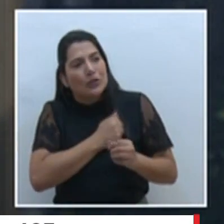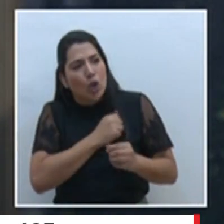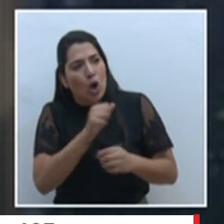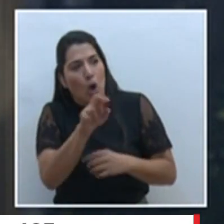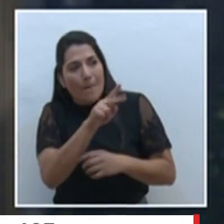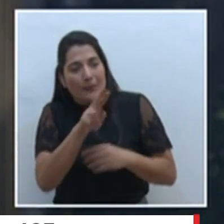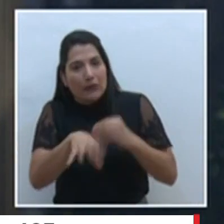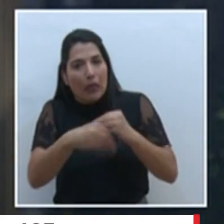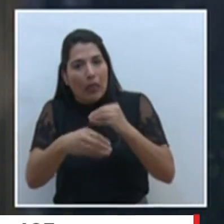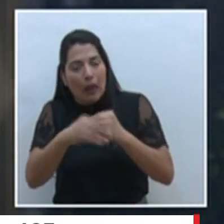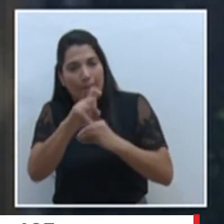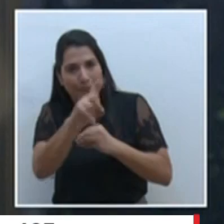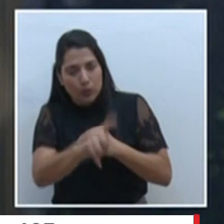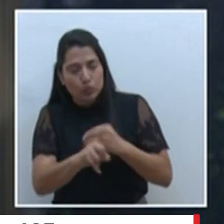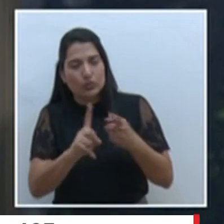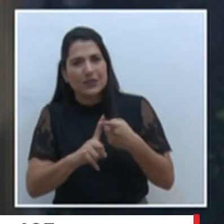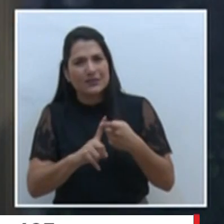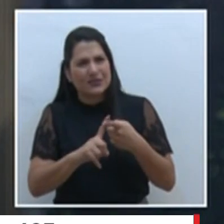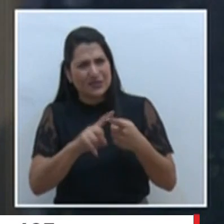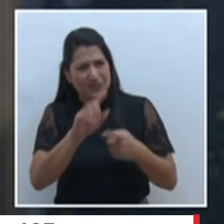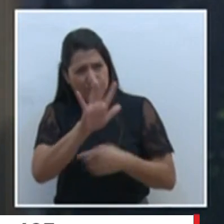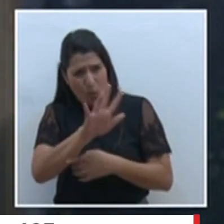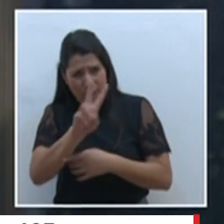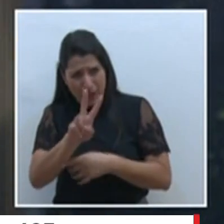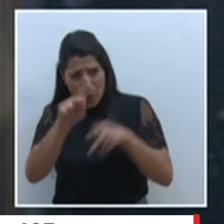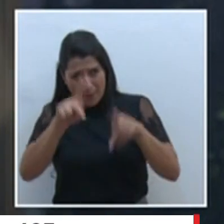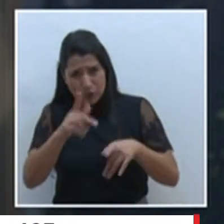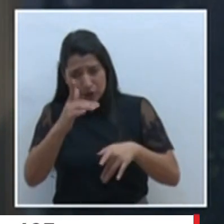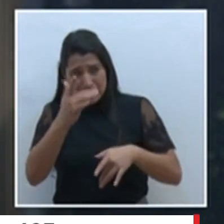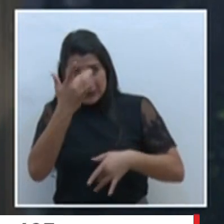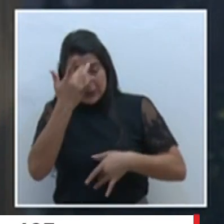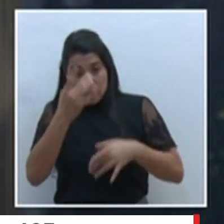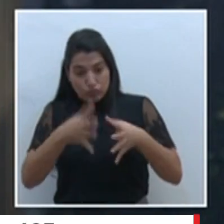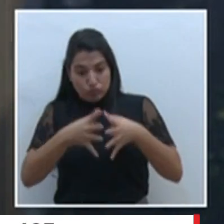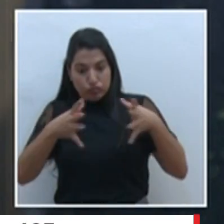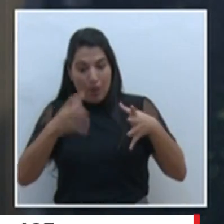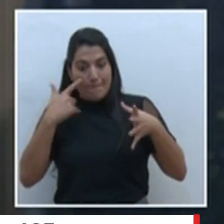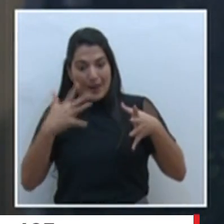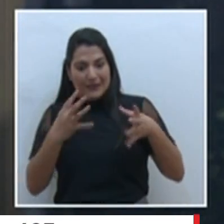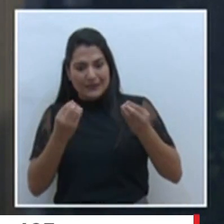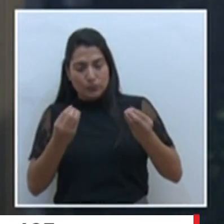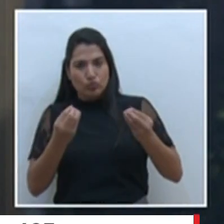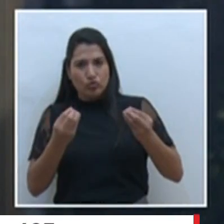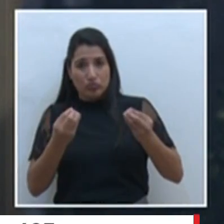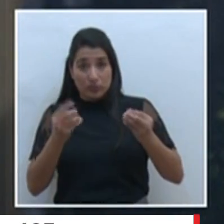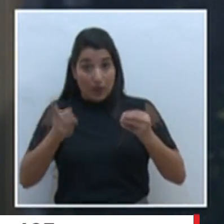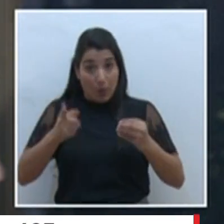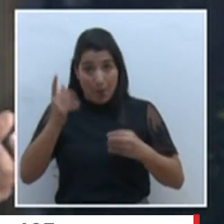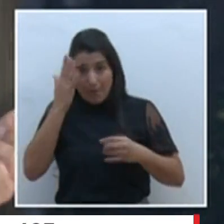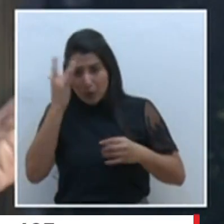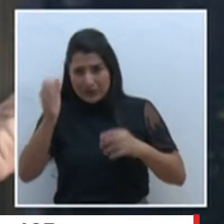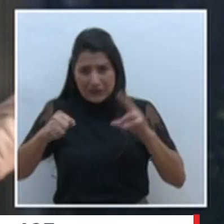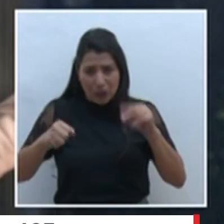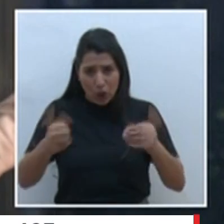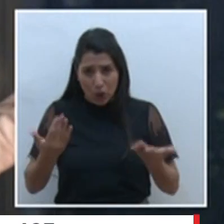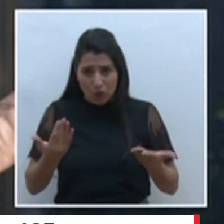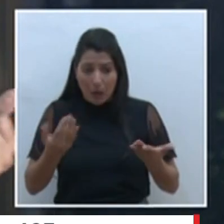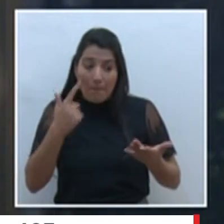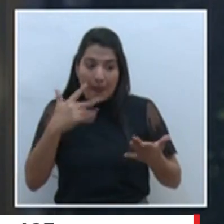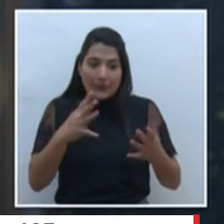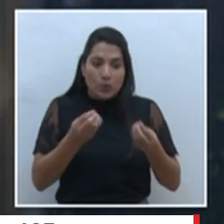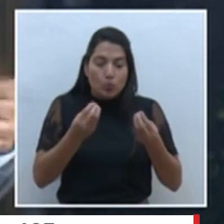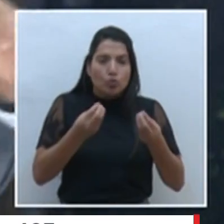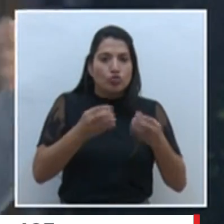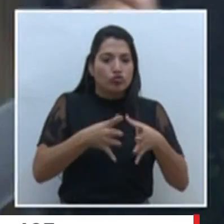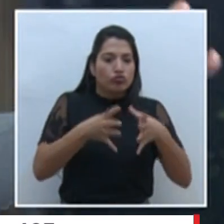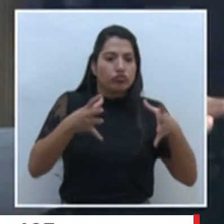colegas, ¿hay que alarmarse o no? Porque el número por sí solo puede sonar muy alto, pero no hay que perder de vista que,